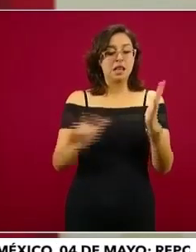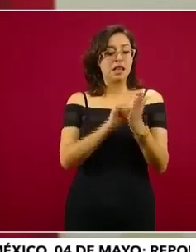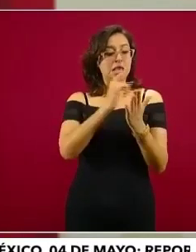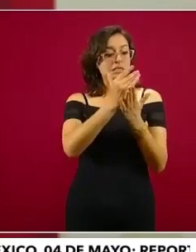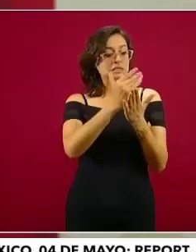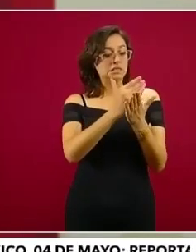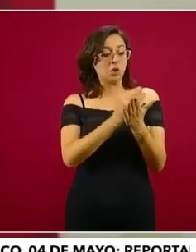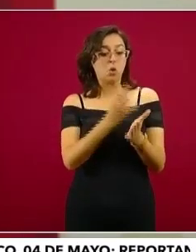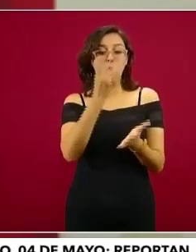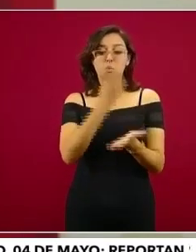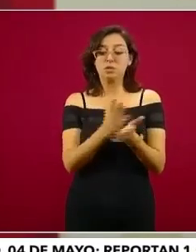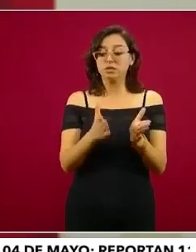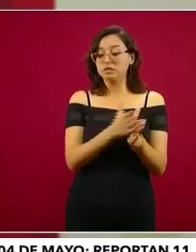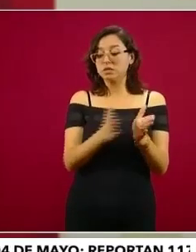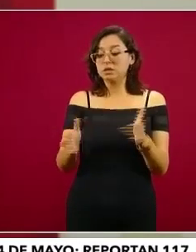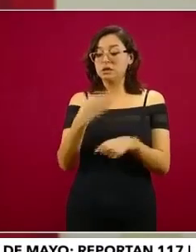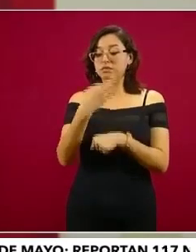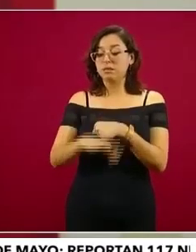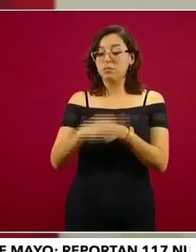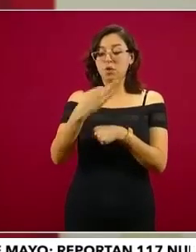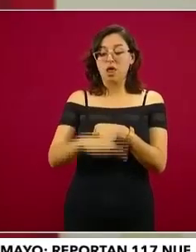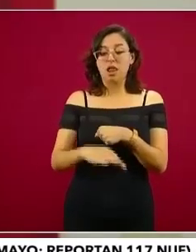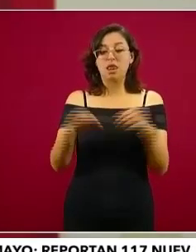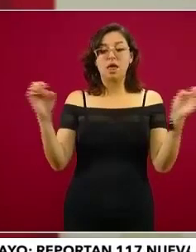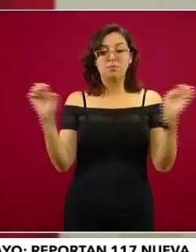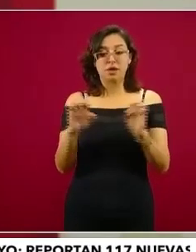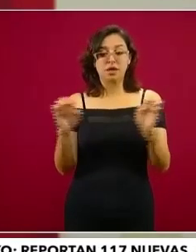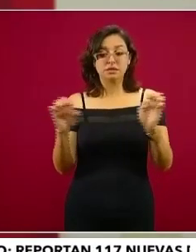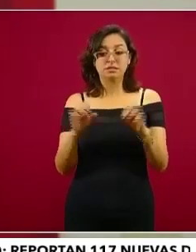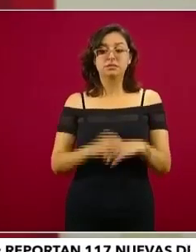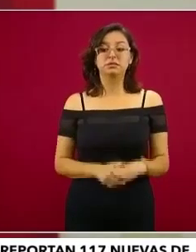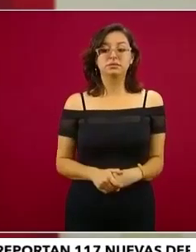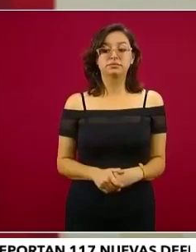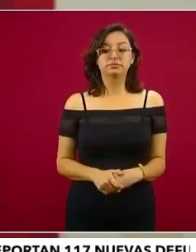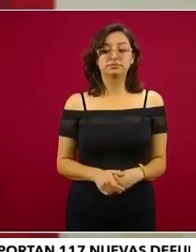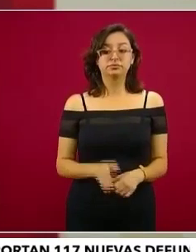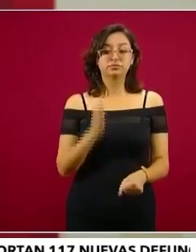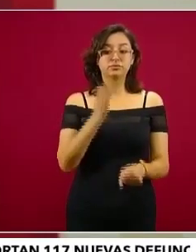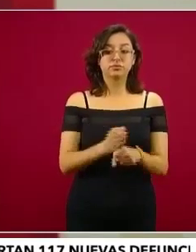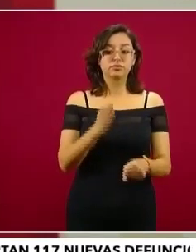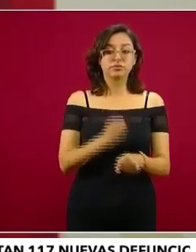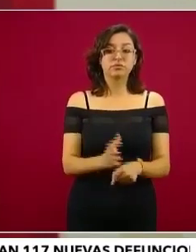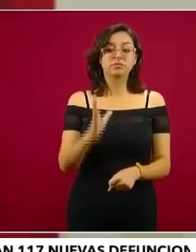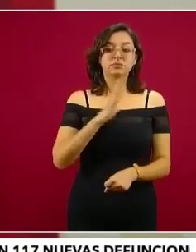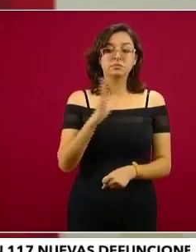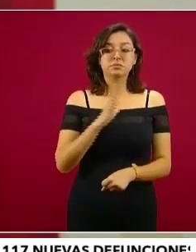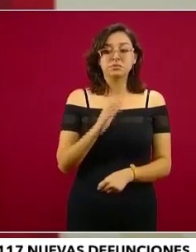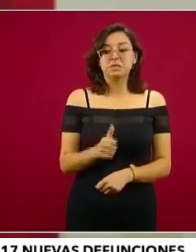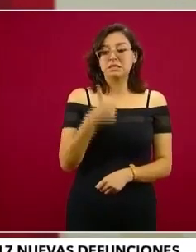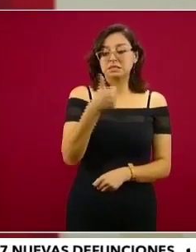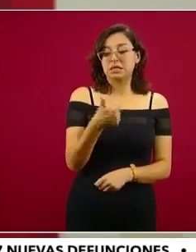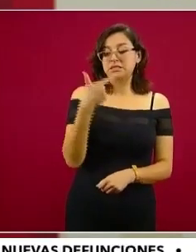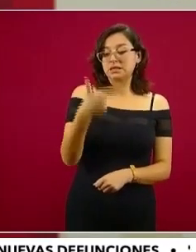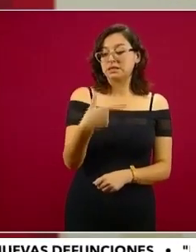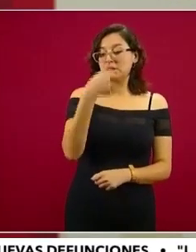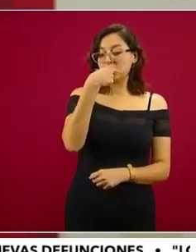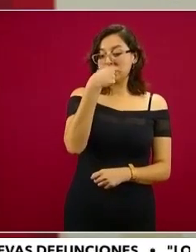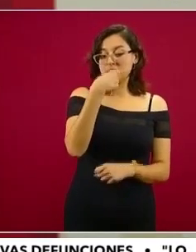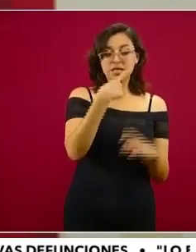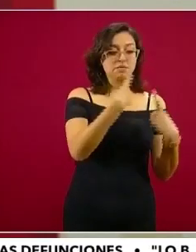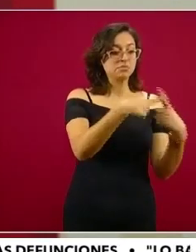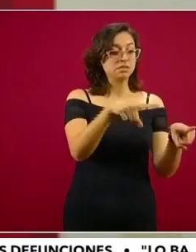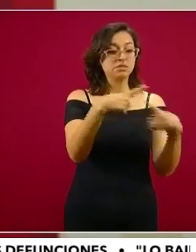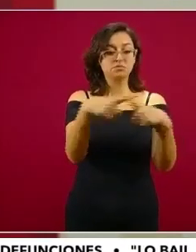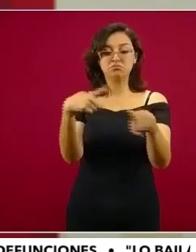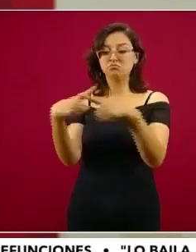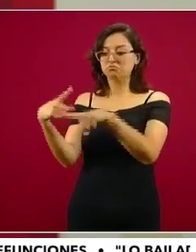es solamente en los casos de emergencia. En este momento ha habido cerca de 6 o 7 medicamentos que